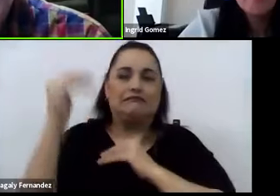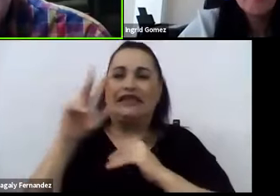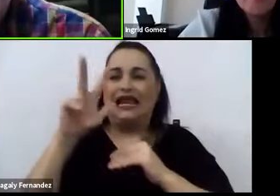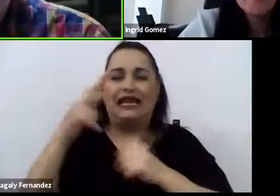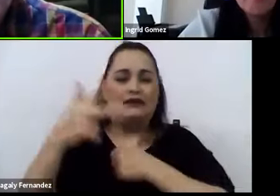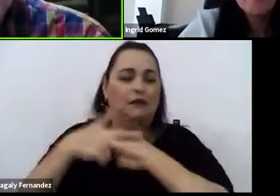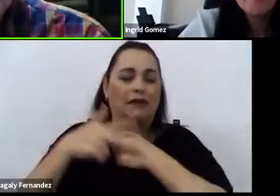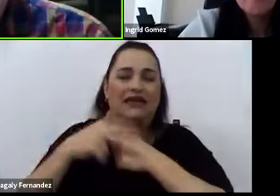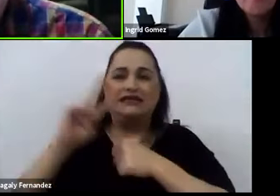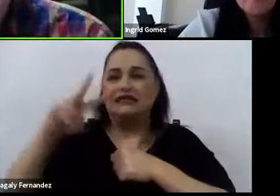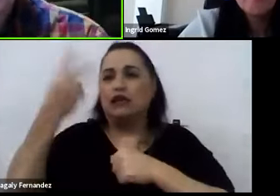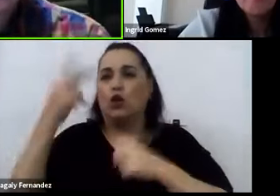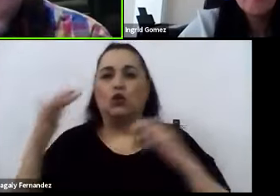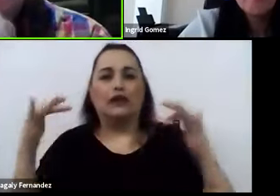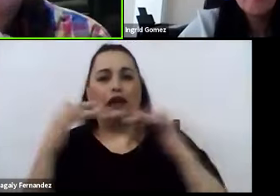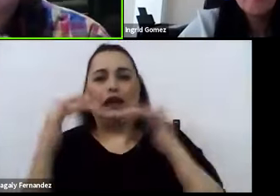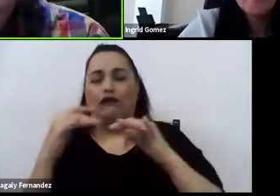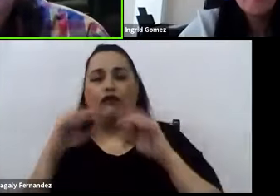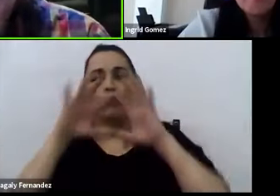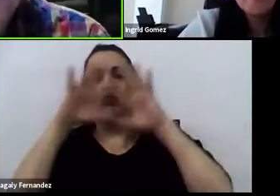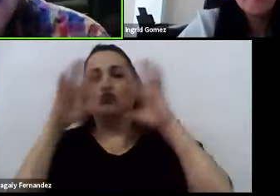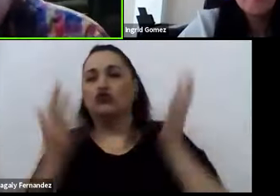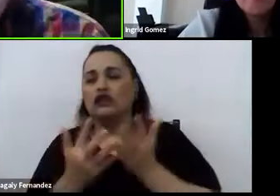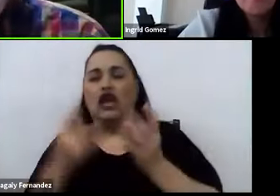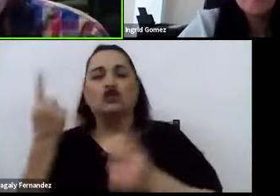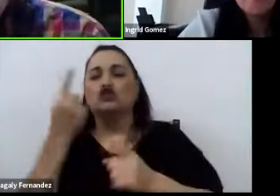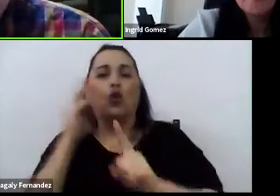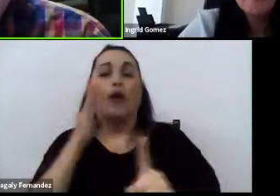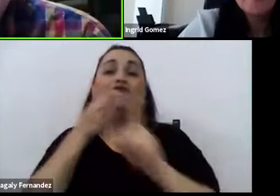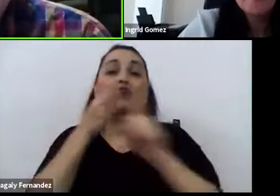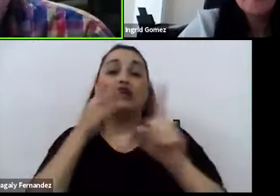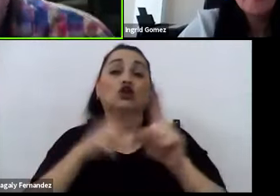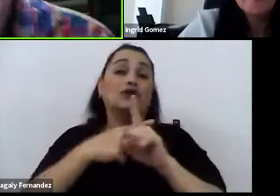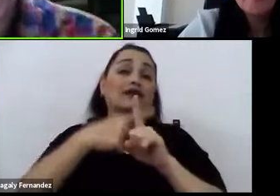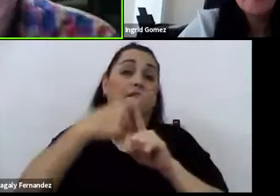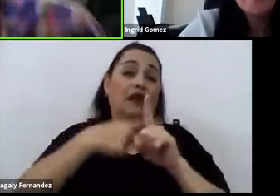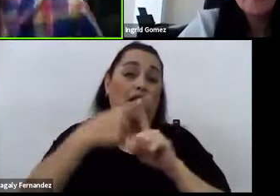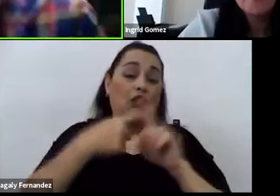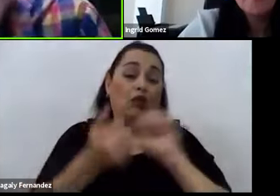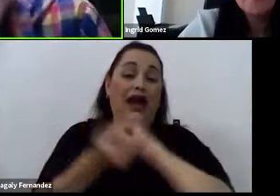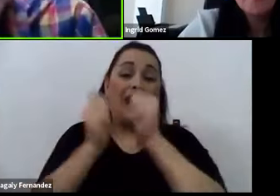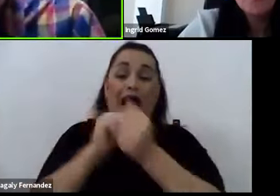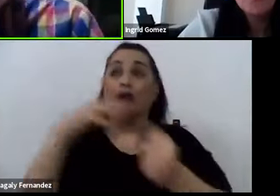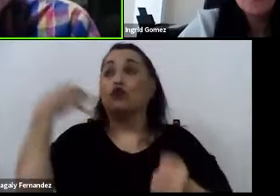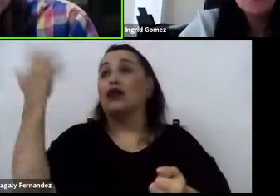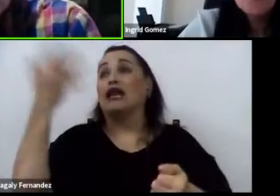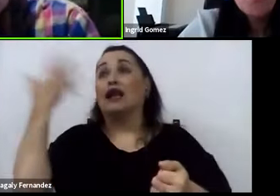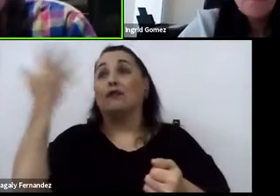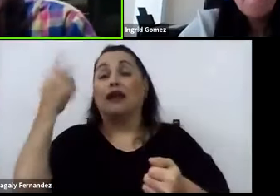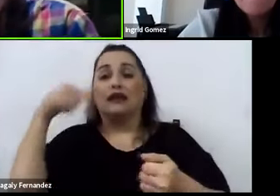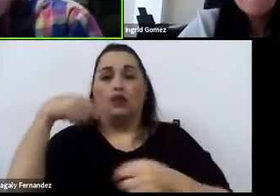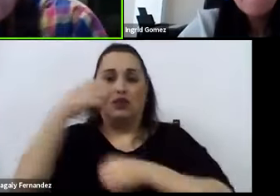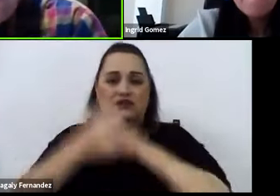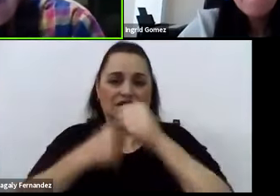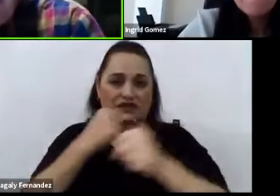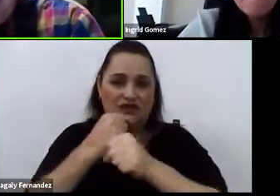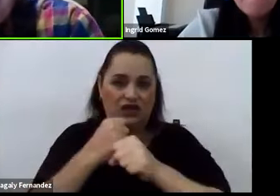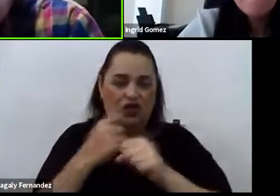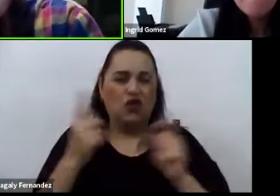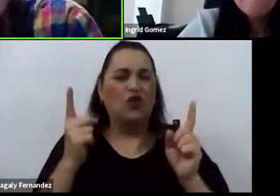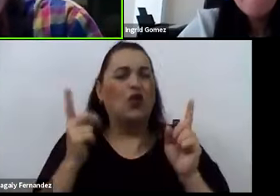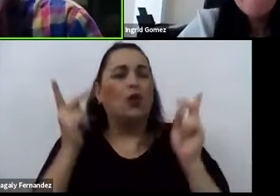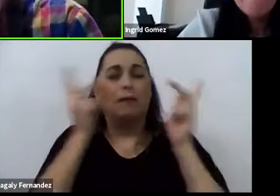Mundial, solo por el efecto de temperatura del cambio climático en este siglo. Y lo más dramático, como